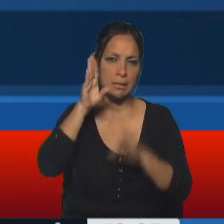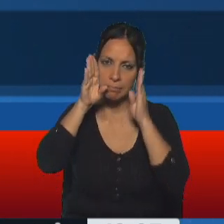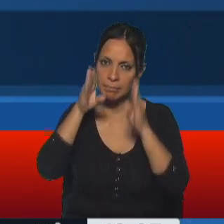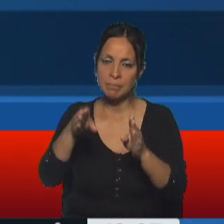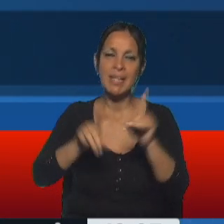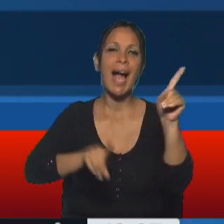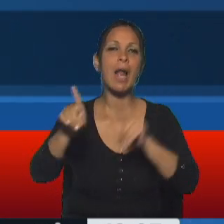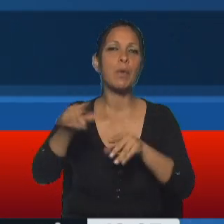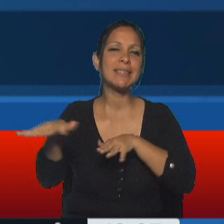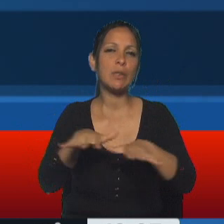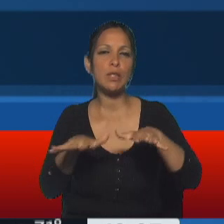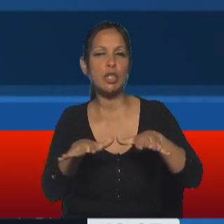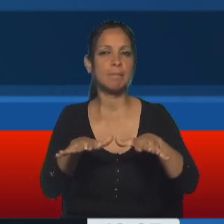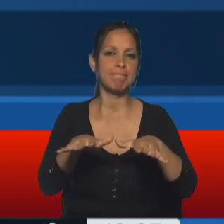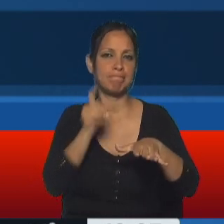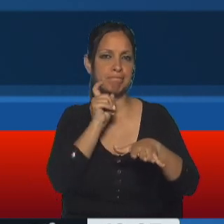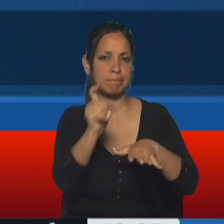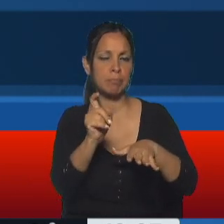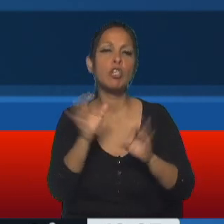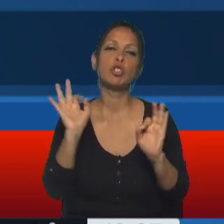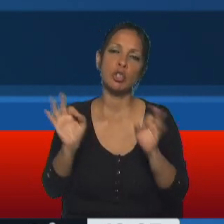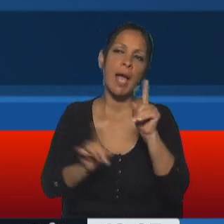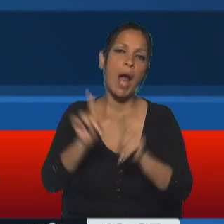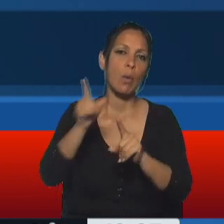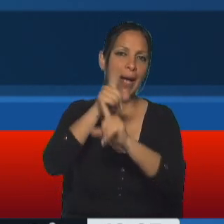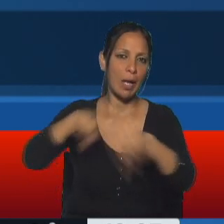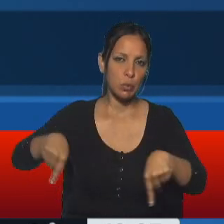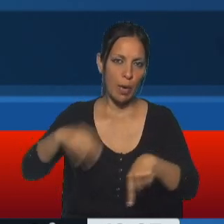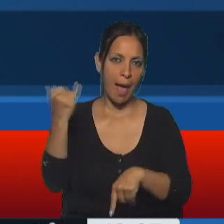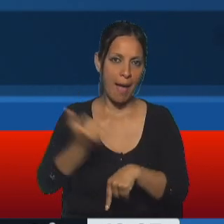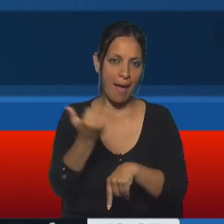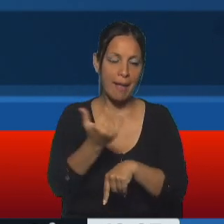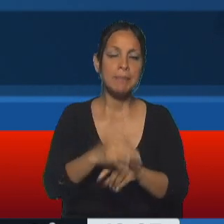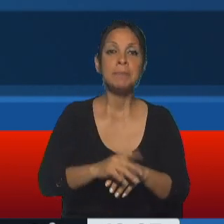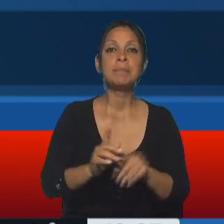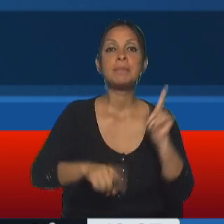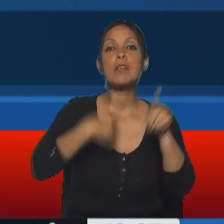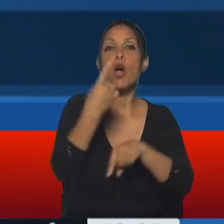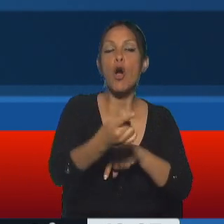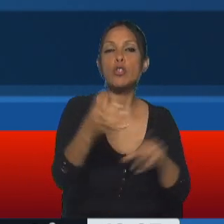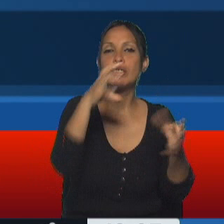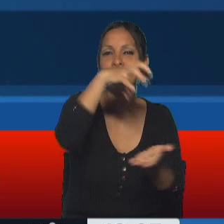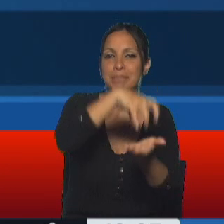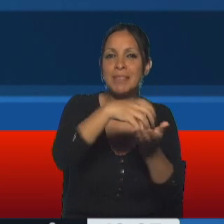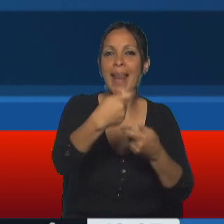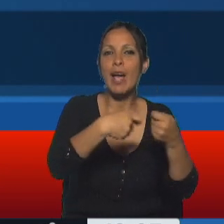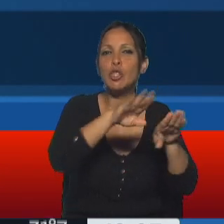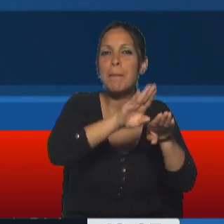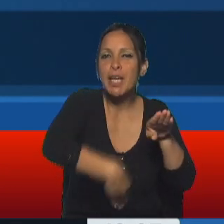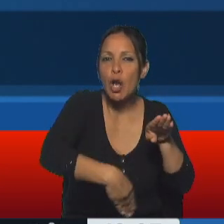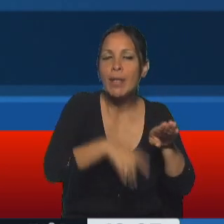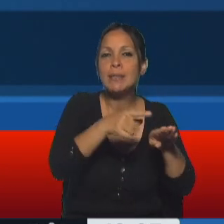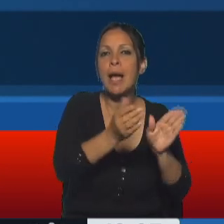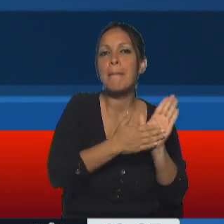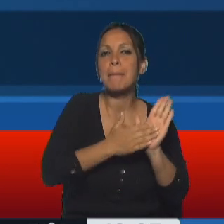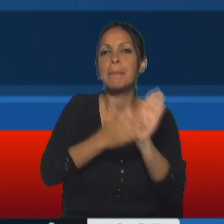casos que se hayan incumplido. Sé que hubo algunas clausuras, sé que hay otros casos de minoristas que presentaron